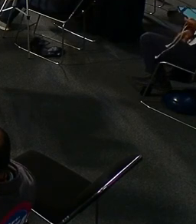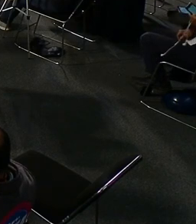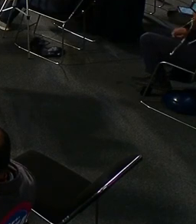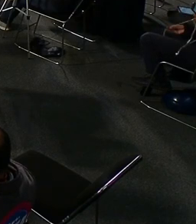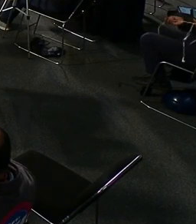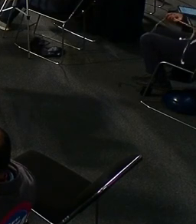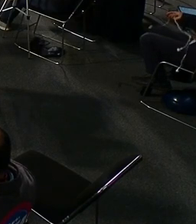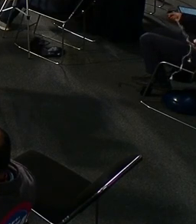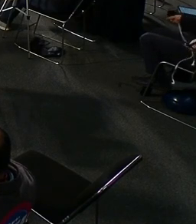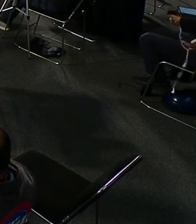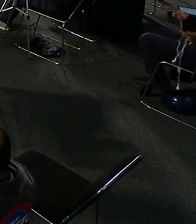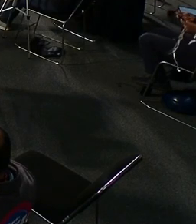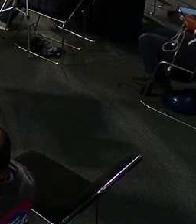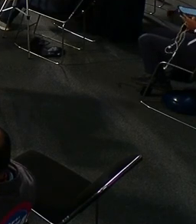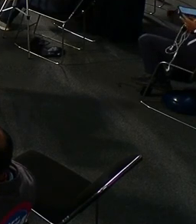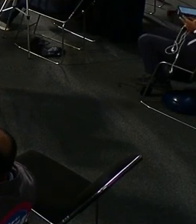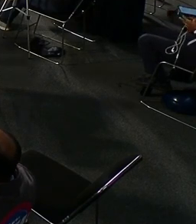Muchas gracias.